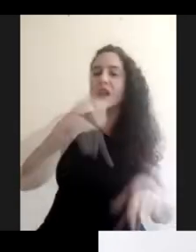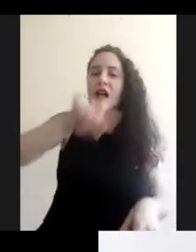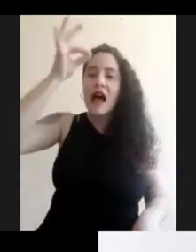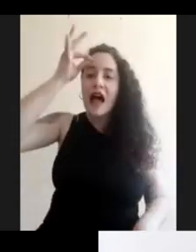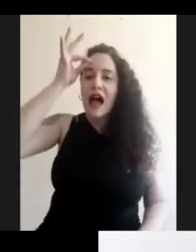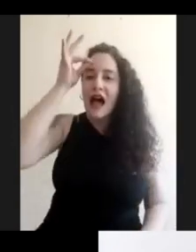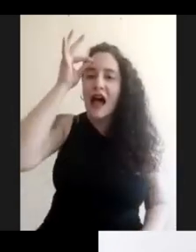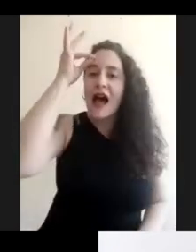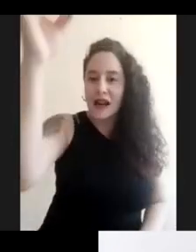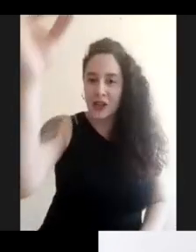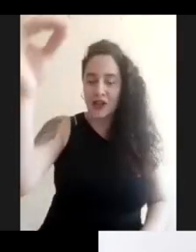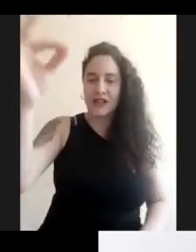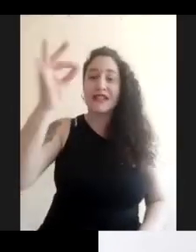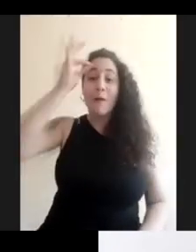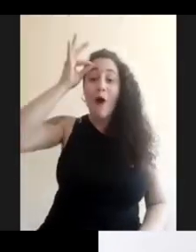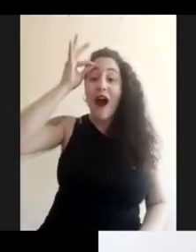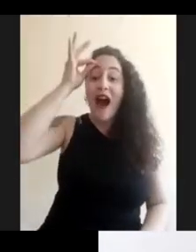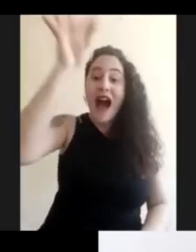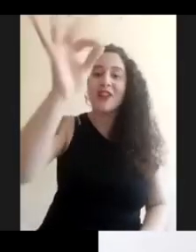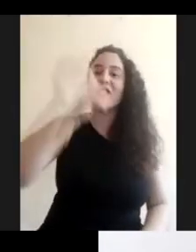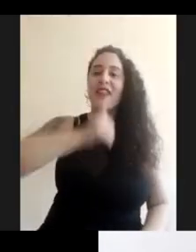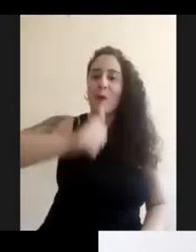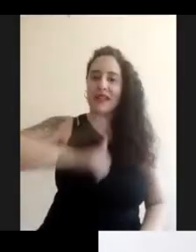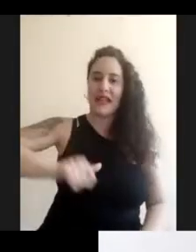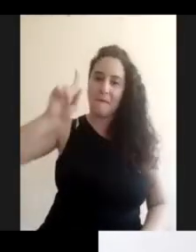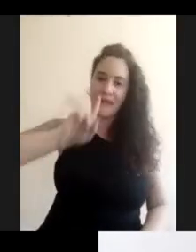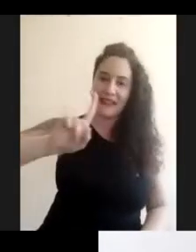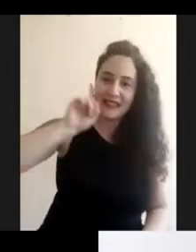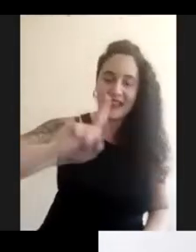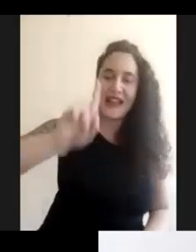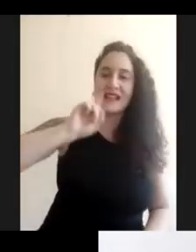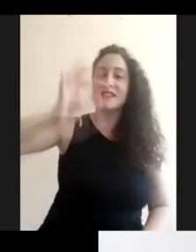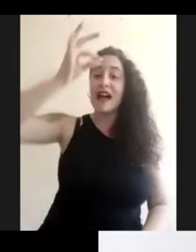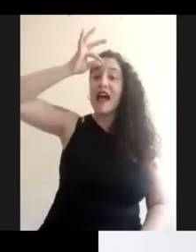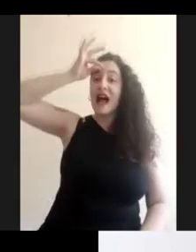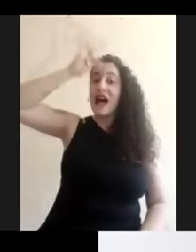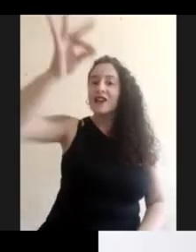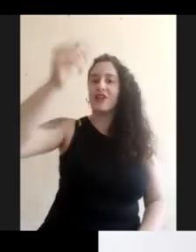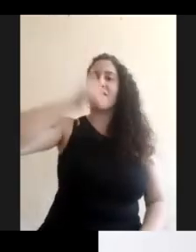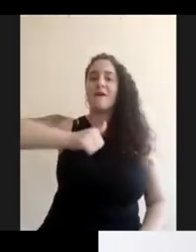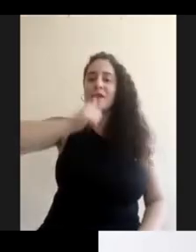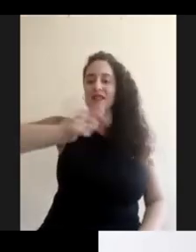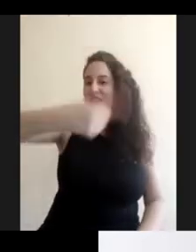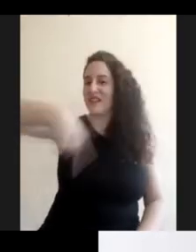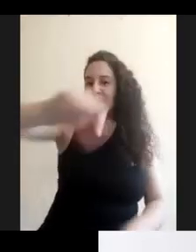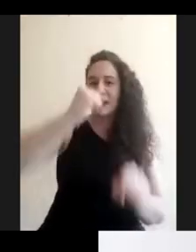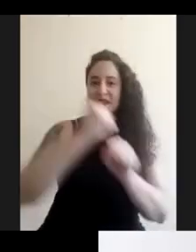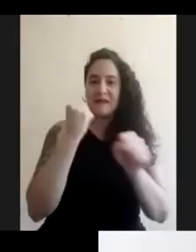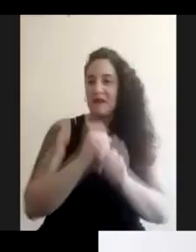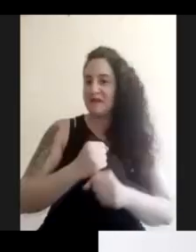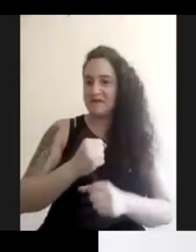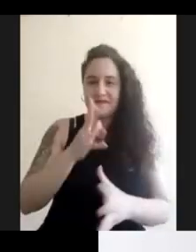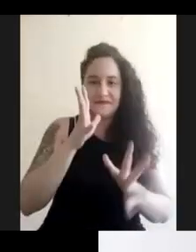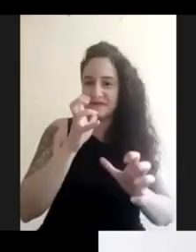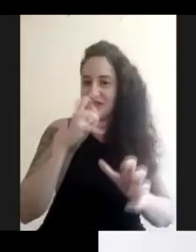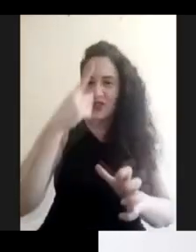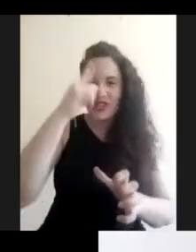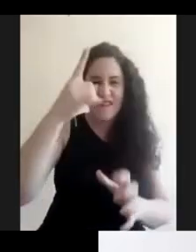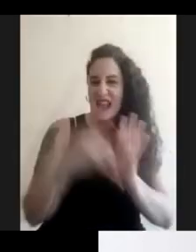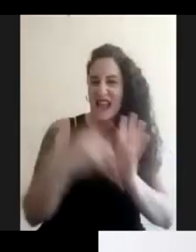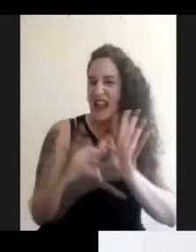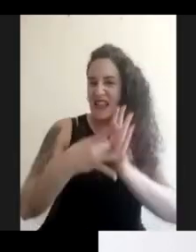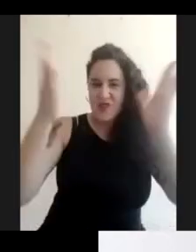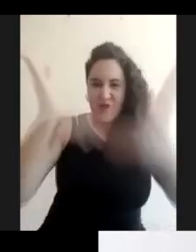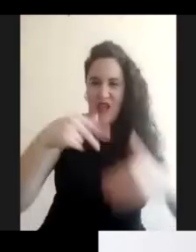estamos hartos de aguantar las mentiras, estamos hartos de aguantar vuestra incompetencia, estamos hartos de aguantar el que